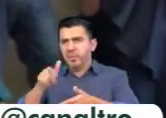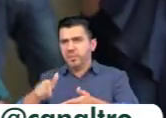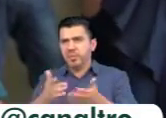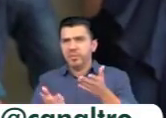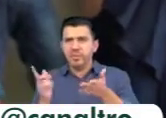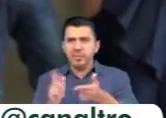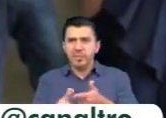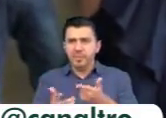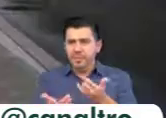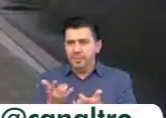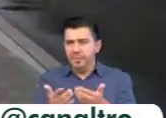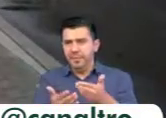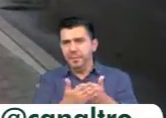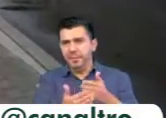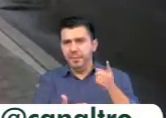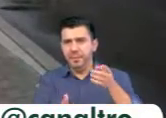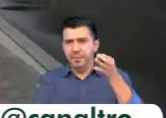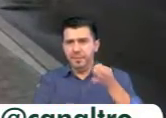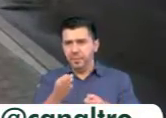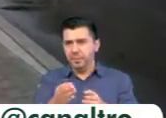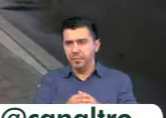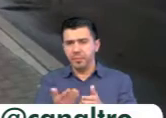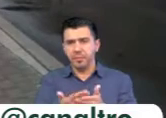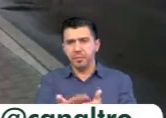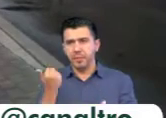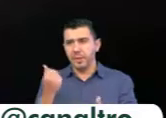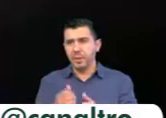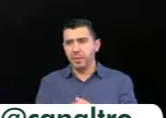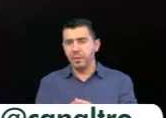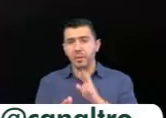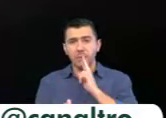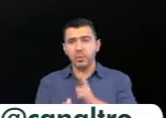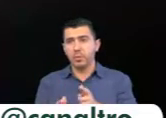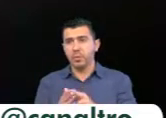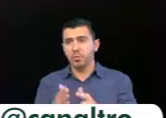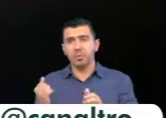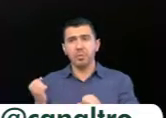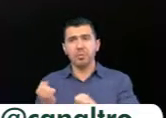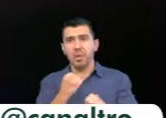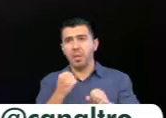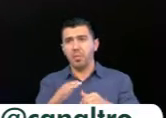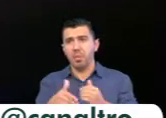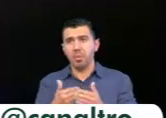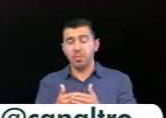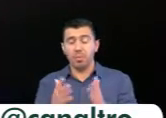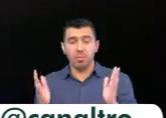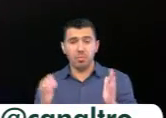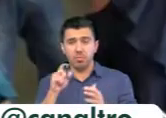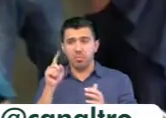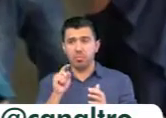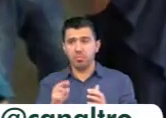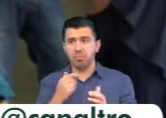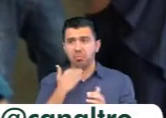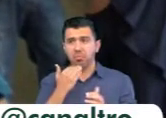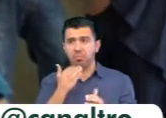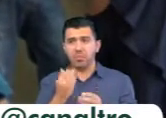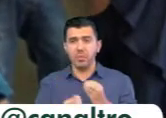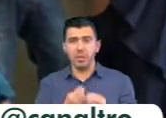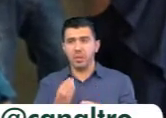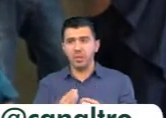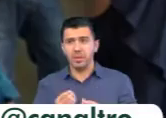juez levante la acción o diga que hay que demoler todo no sé qué irán a decir pero